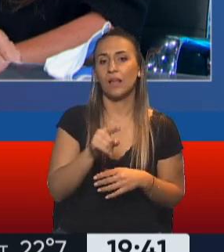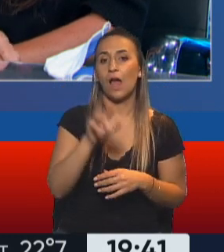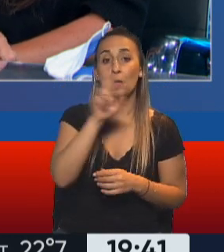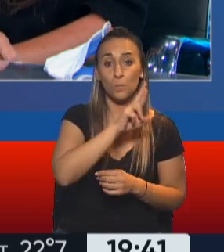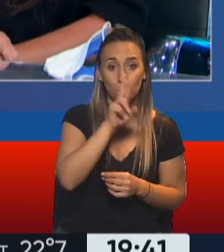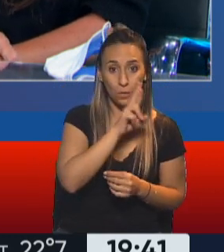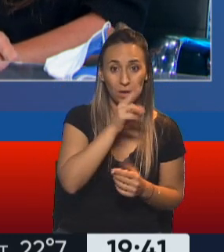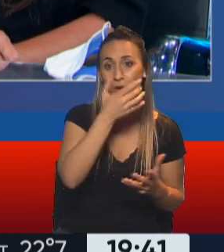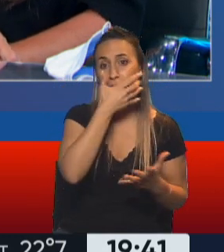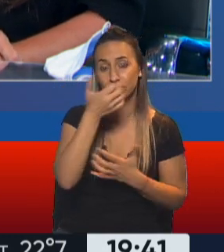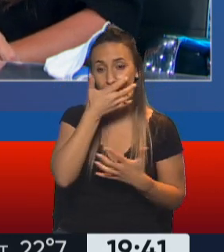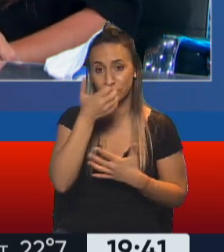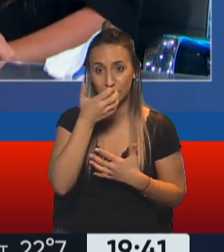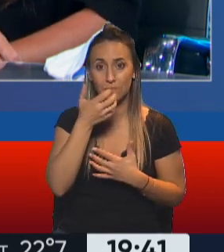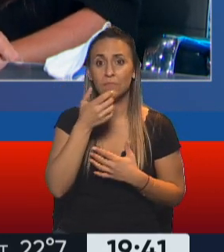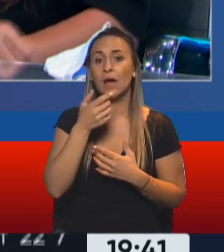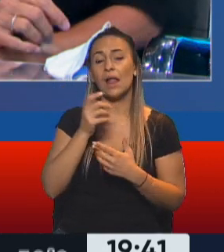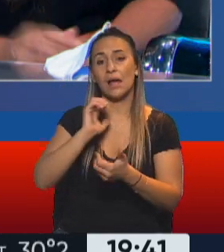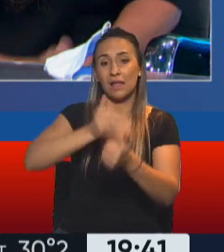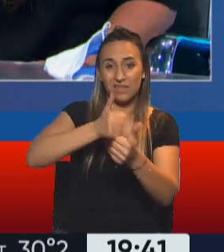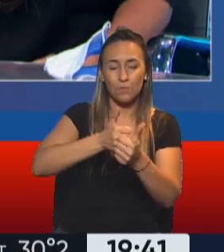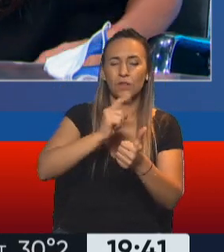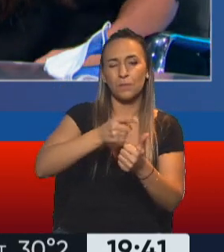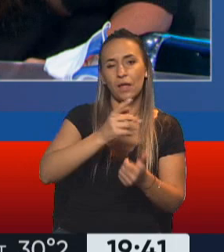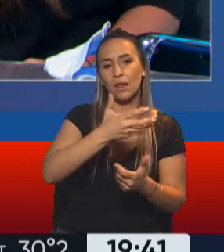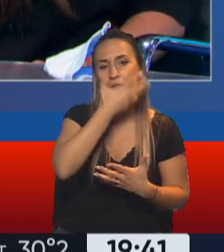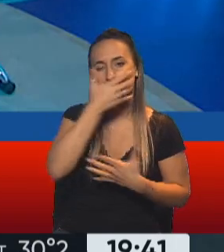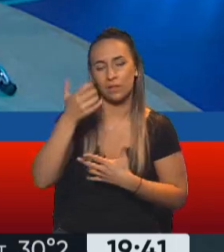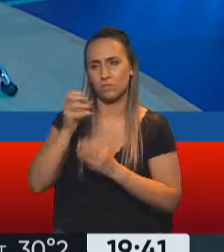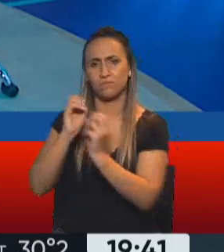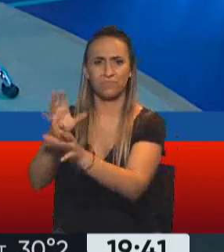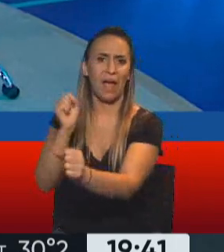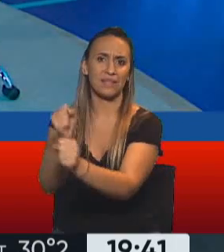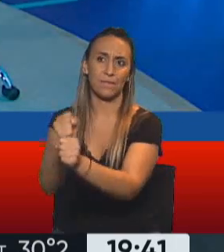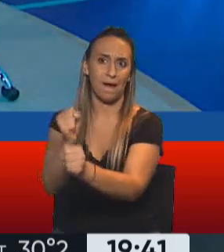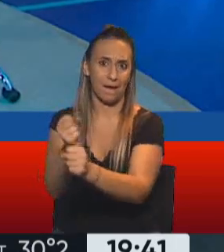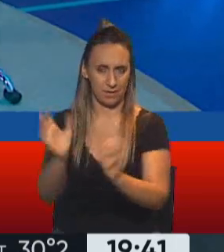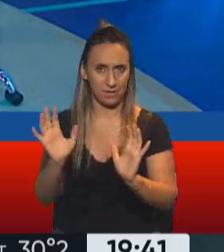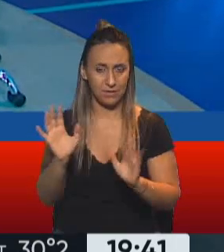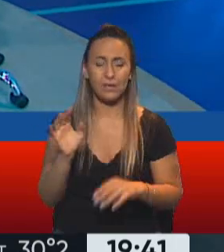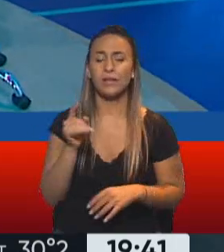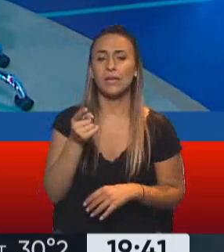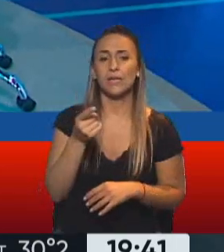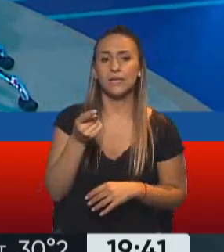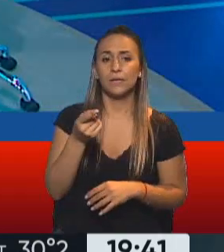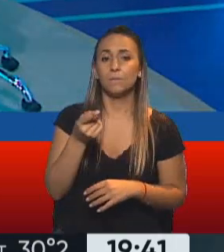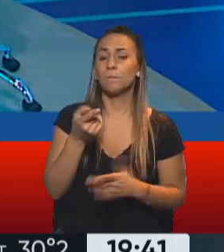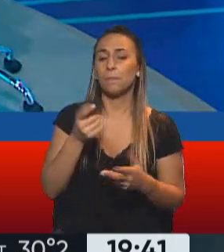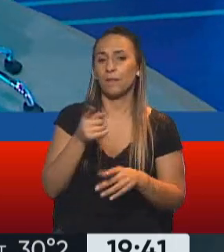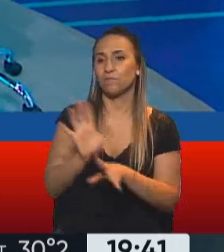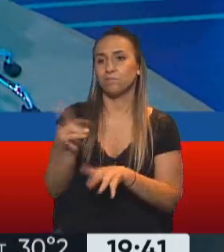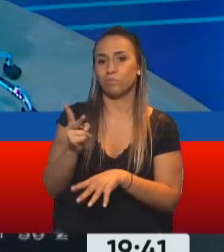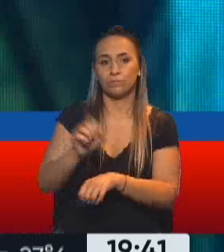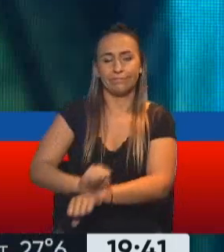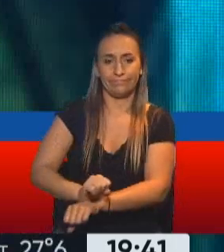con fines de explotación sexual, sino también con fines de explotación laboral. La esperanza en estos temas, Elizabeth, creo que es que las y los jóvenes son los que